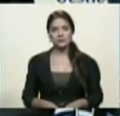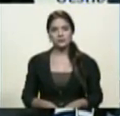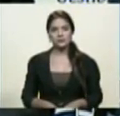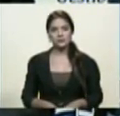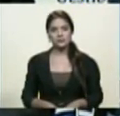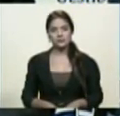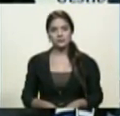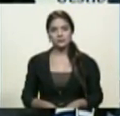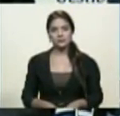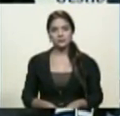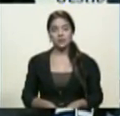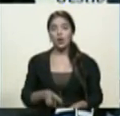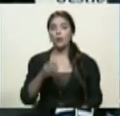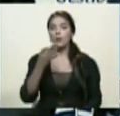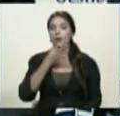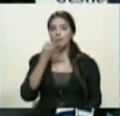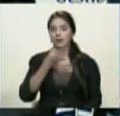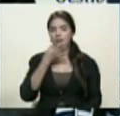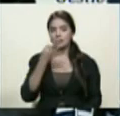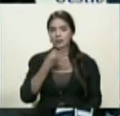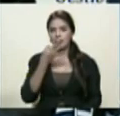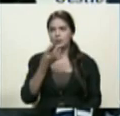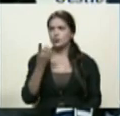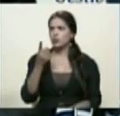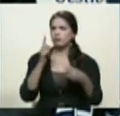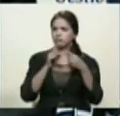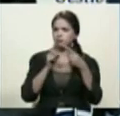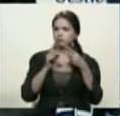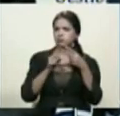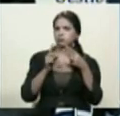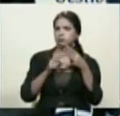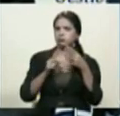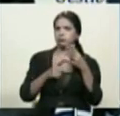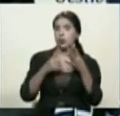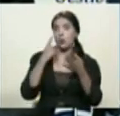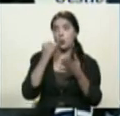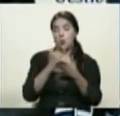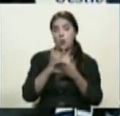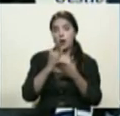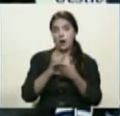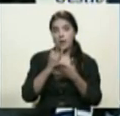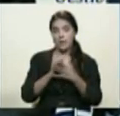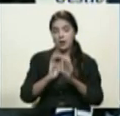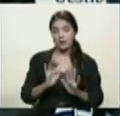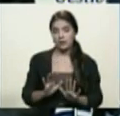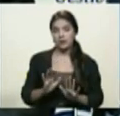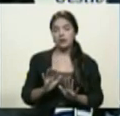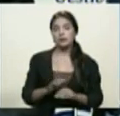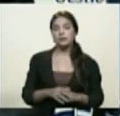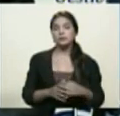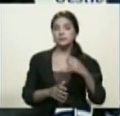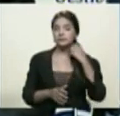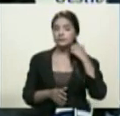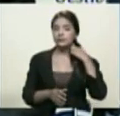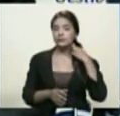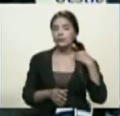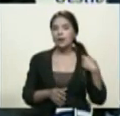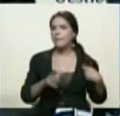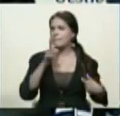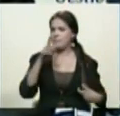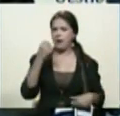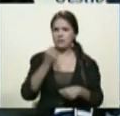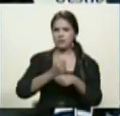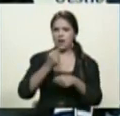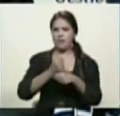buena tarde fiscal usted dio muchos elementos que prueban así como usted la llamó la premeditada negligencia de la